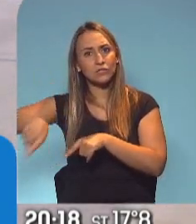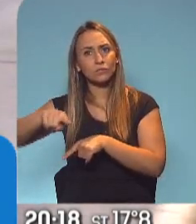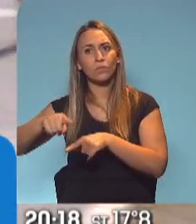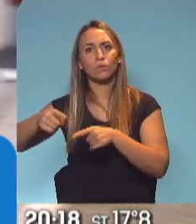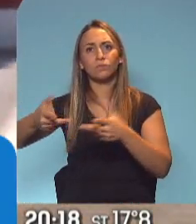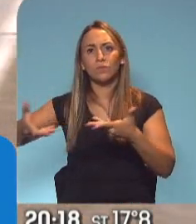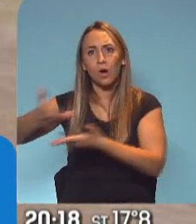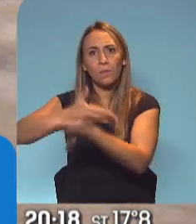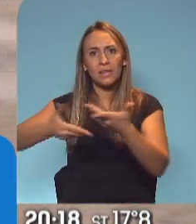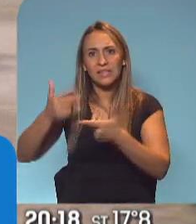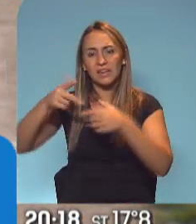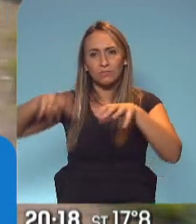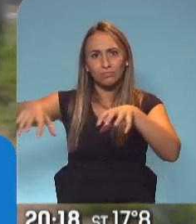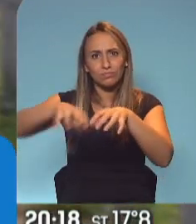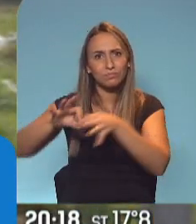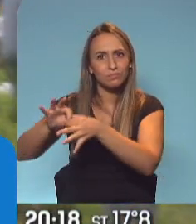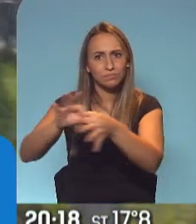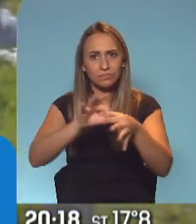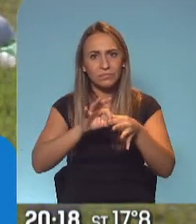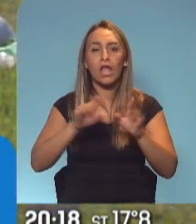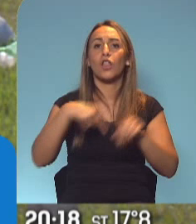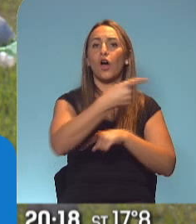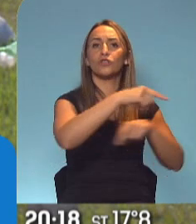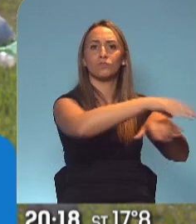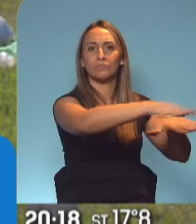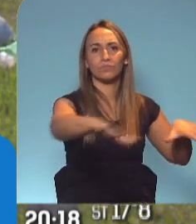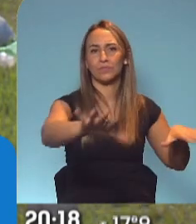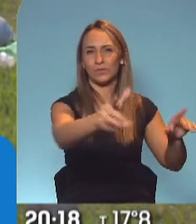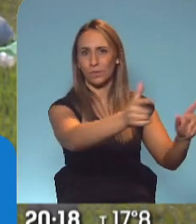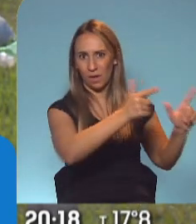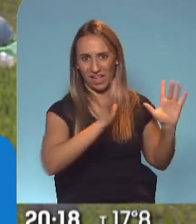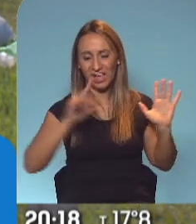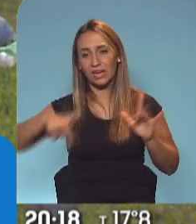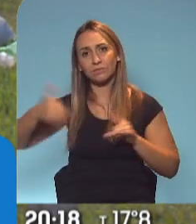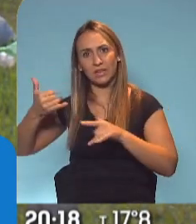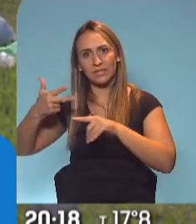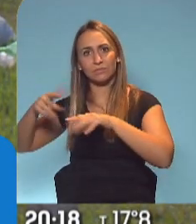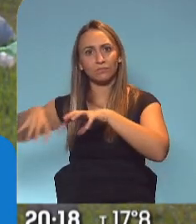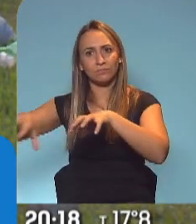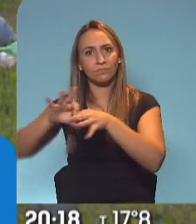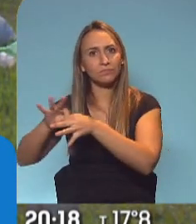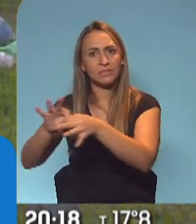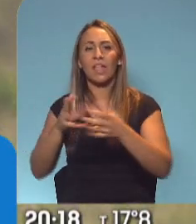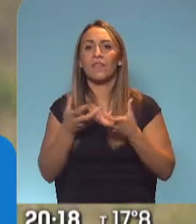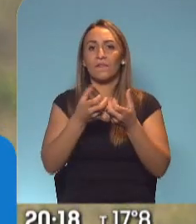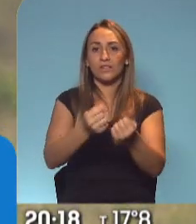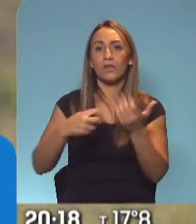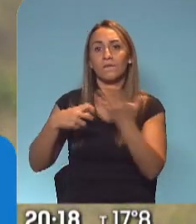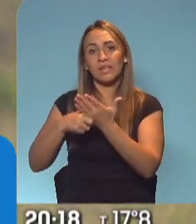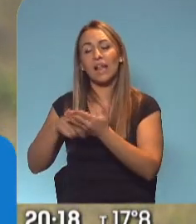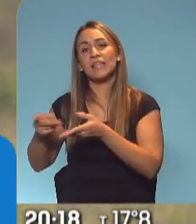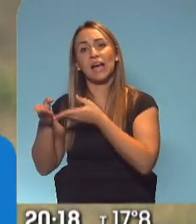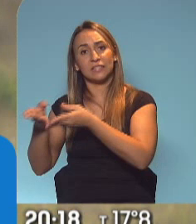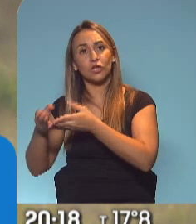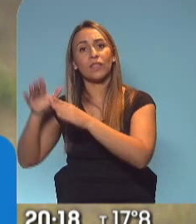áreas de gestión, cosa que en otras jurisdicciones no sucede, en algunas sí, en otras la mayoría no, que son los defensores, los fiscales y los asesores